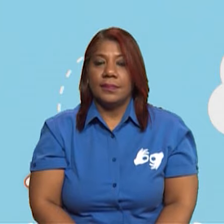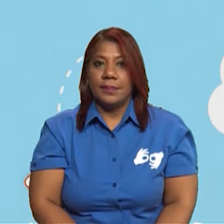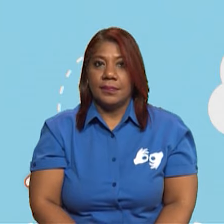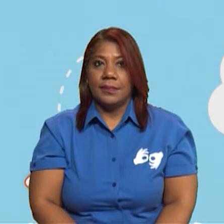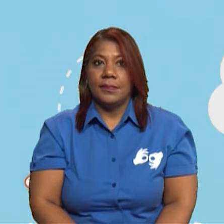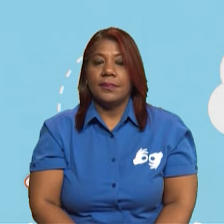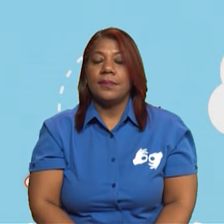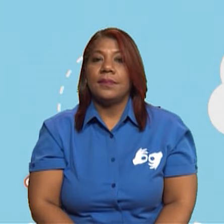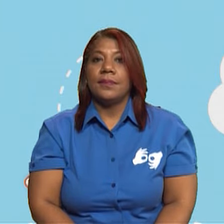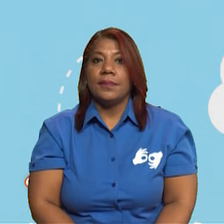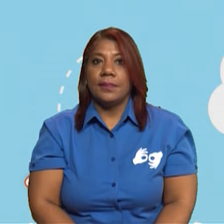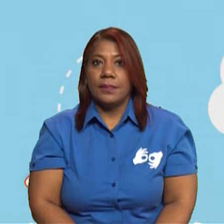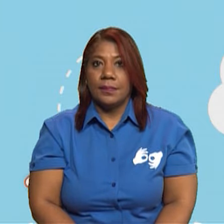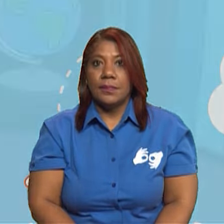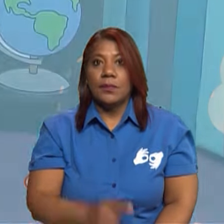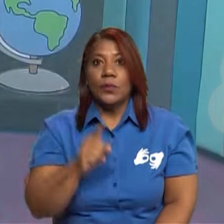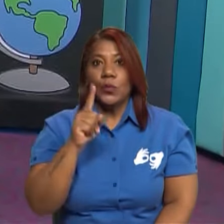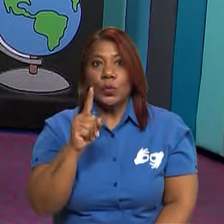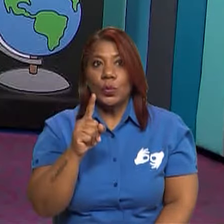6. Ajá.